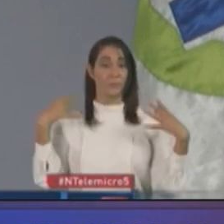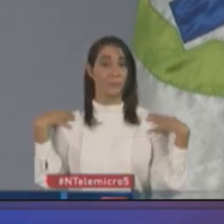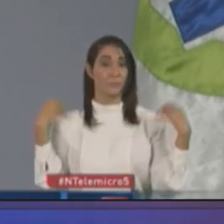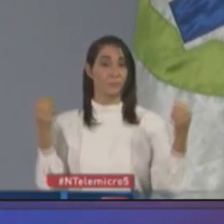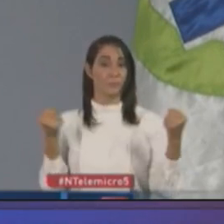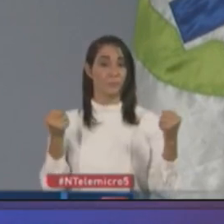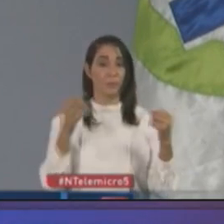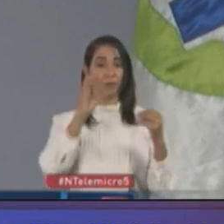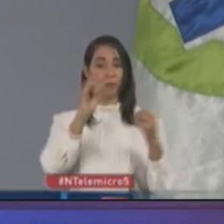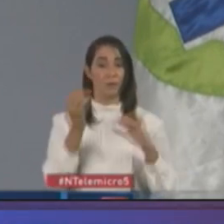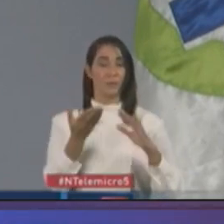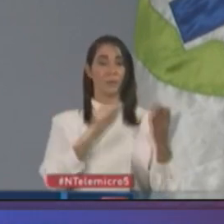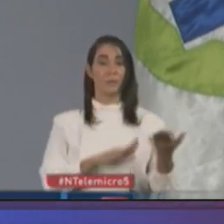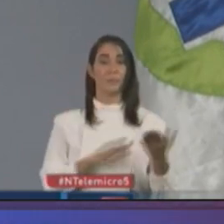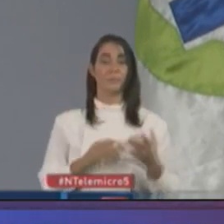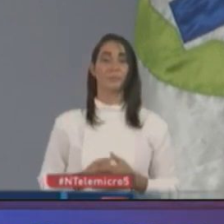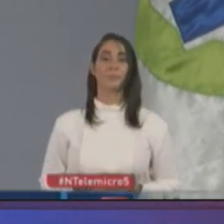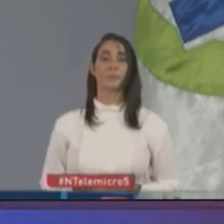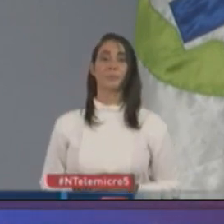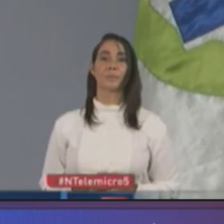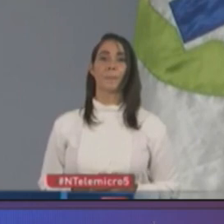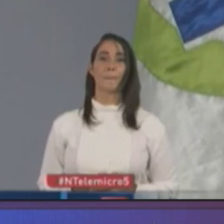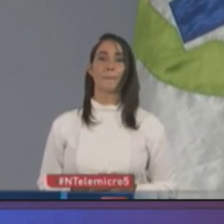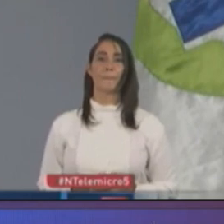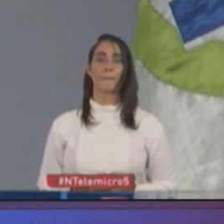recuperados, 0 fallecimientos.